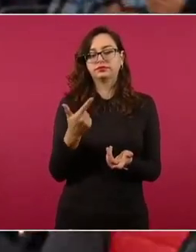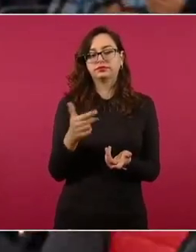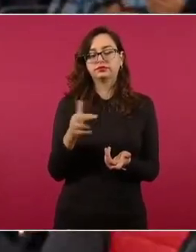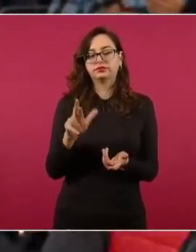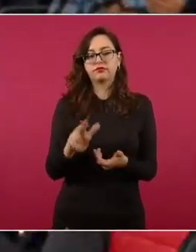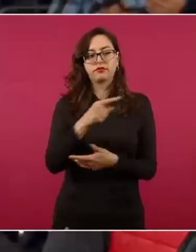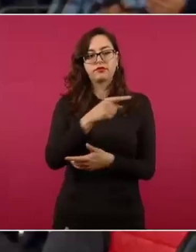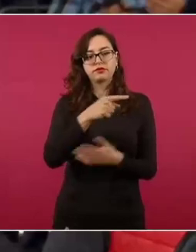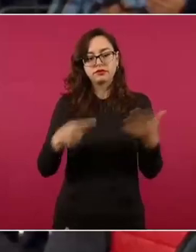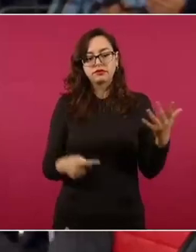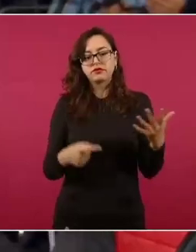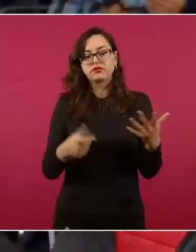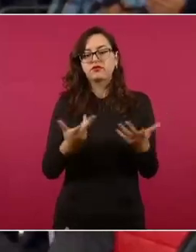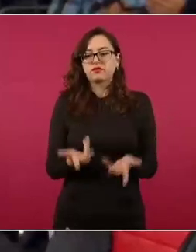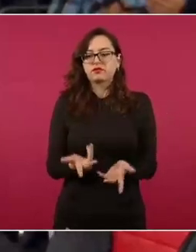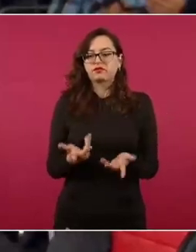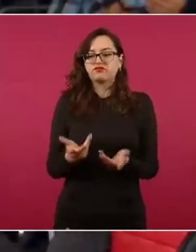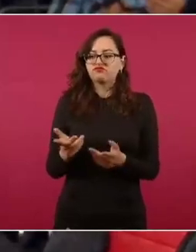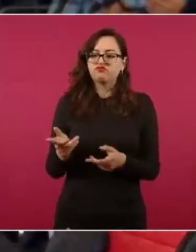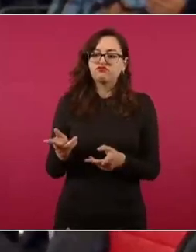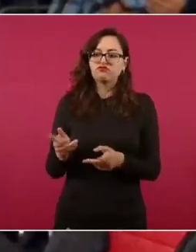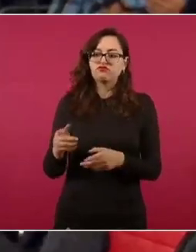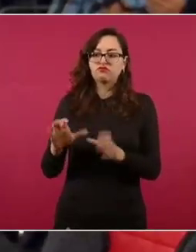venta ilegal a partir de que se dio